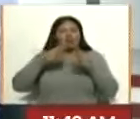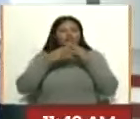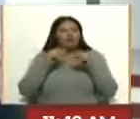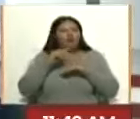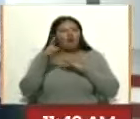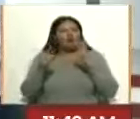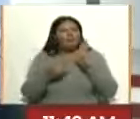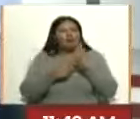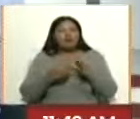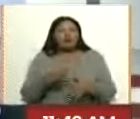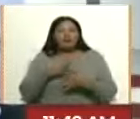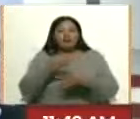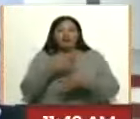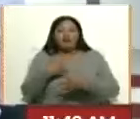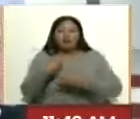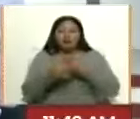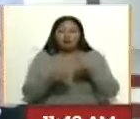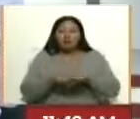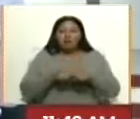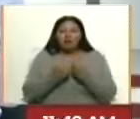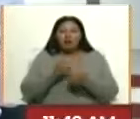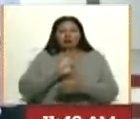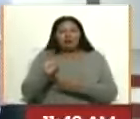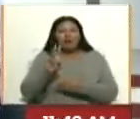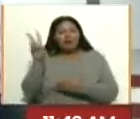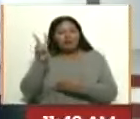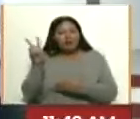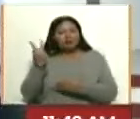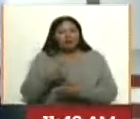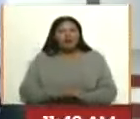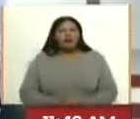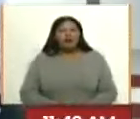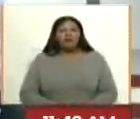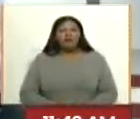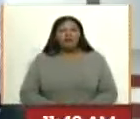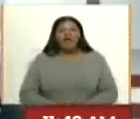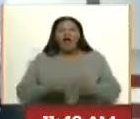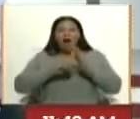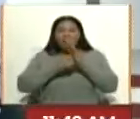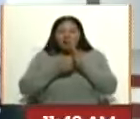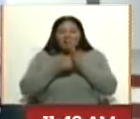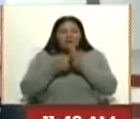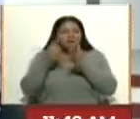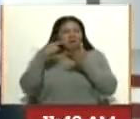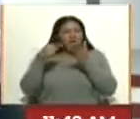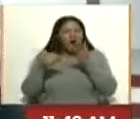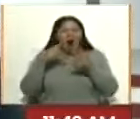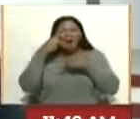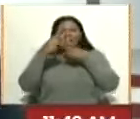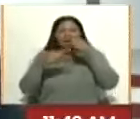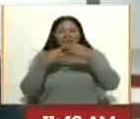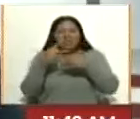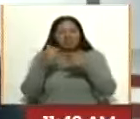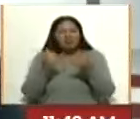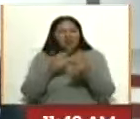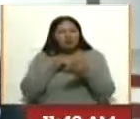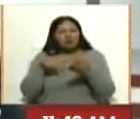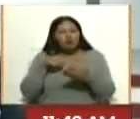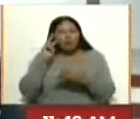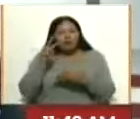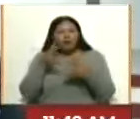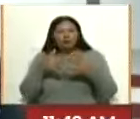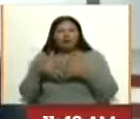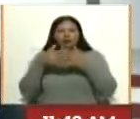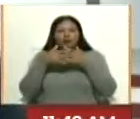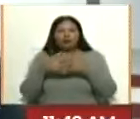con el intento de violentar la soberanía de Venezuela y, por supuesto, afianzar los intereses geopolíticos y geoestratégicos de los Estados